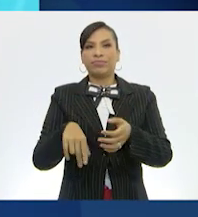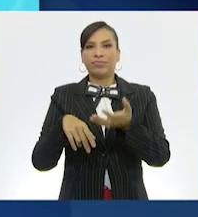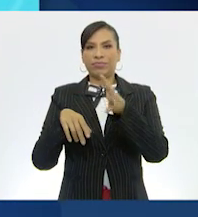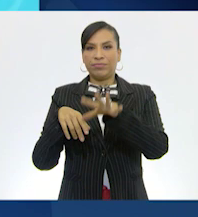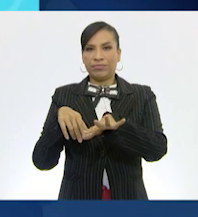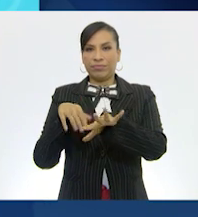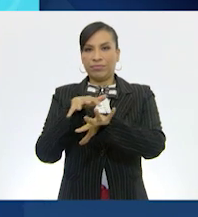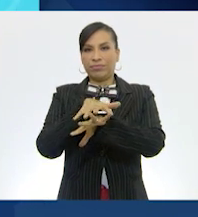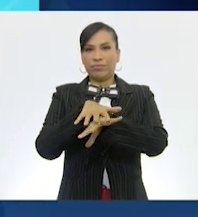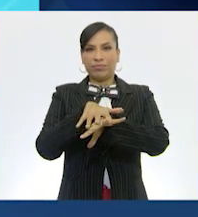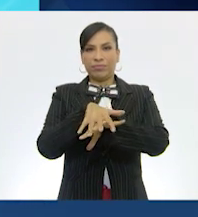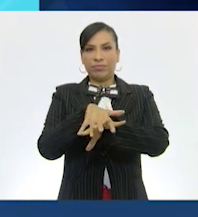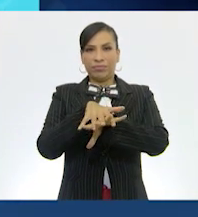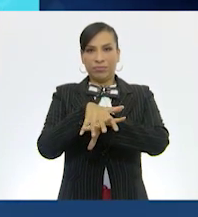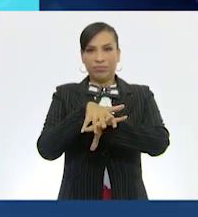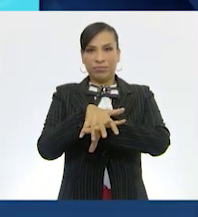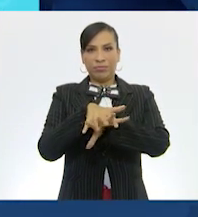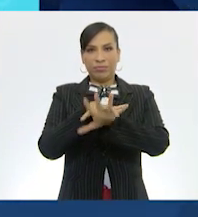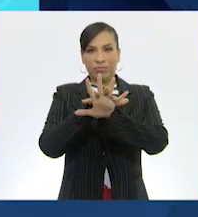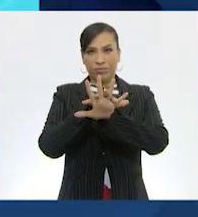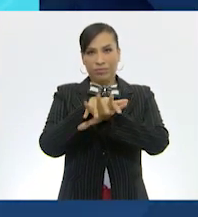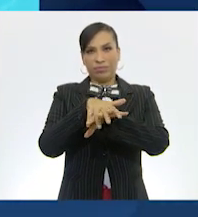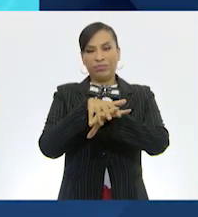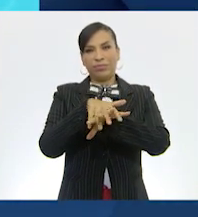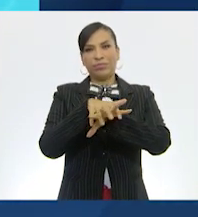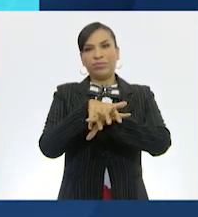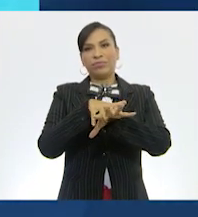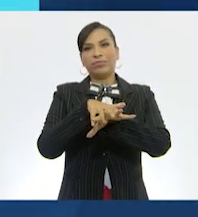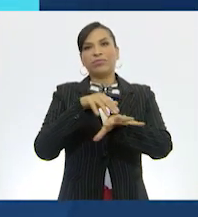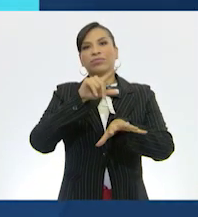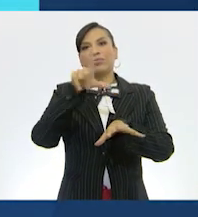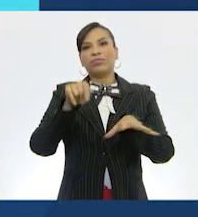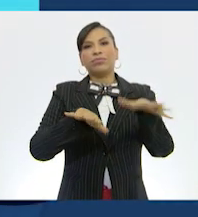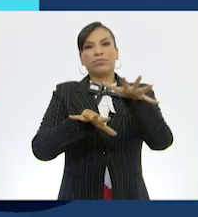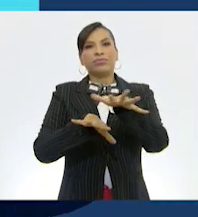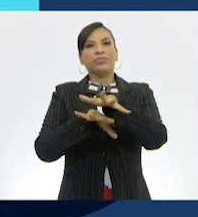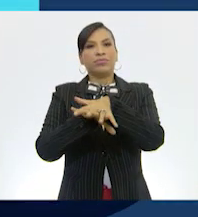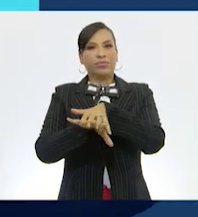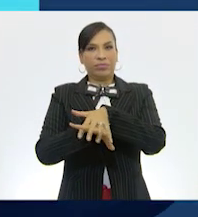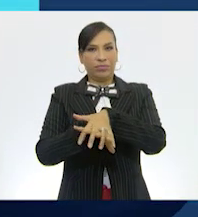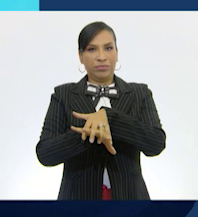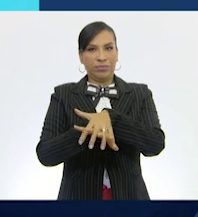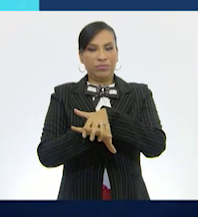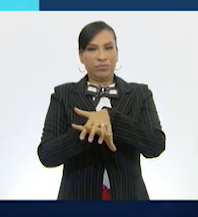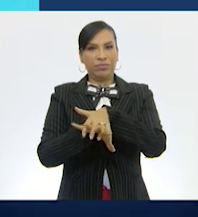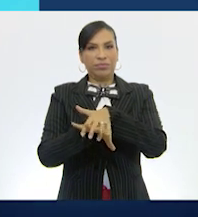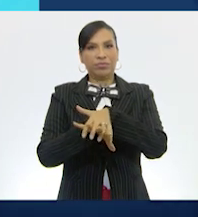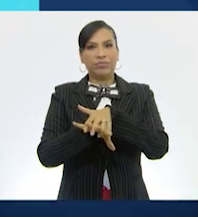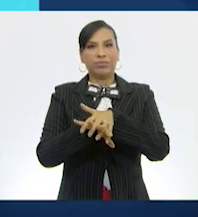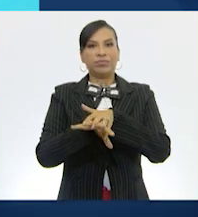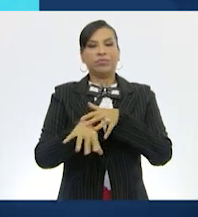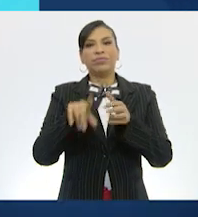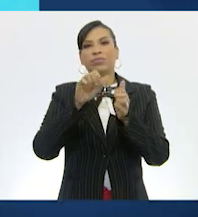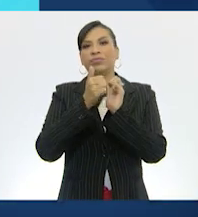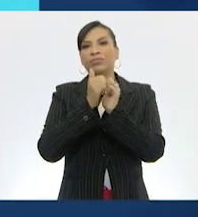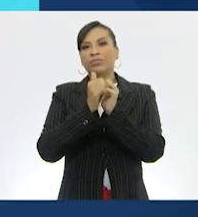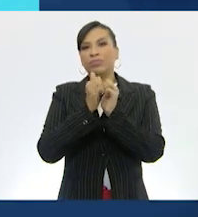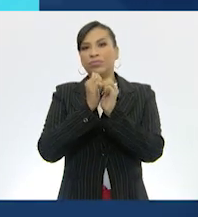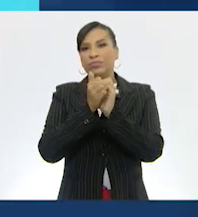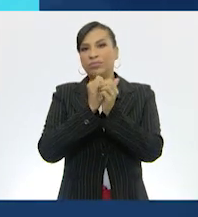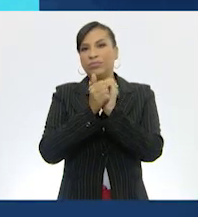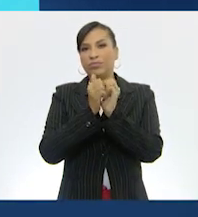de una de tus manos contra el dorso de la otra, entrelazando los dedos. Repite lo mismo con la otra mano. Frota los